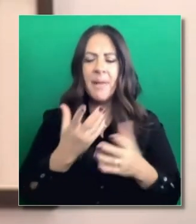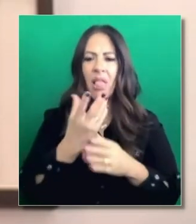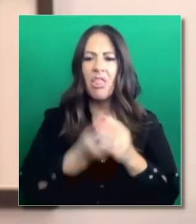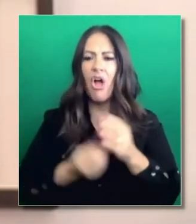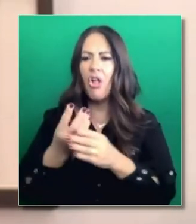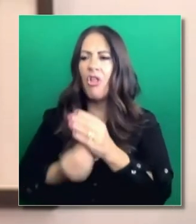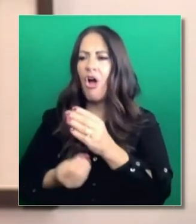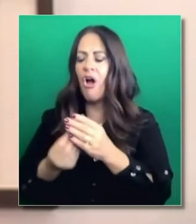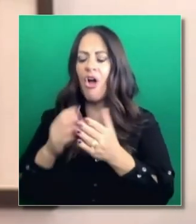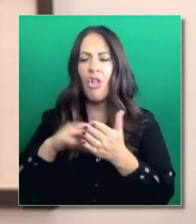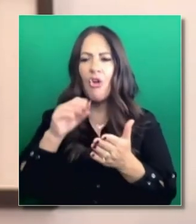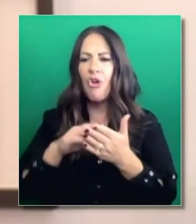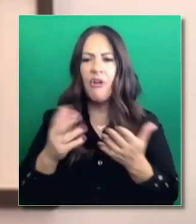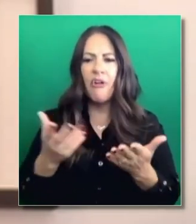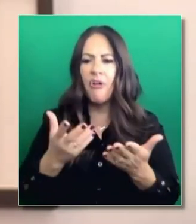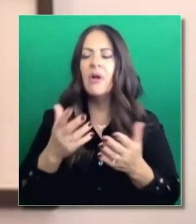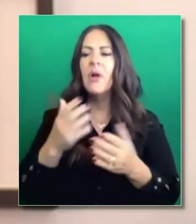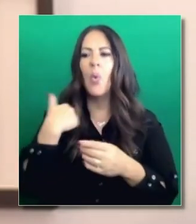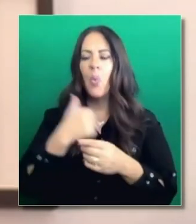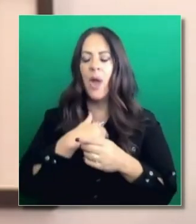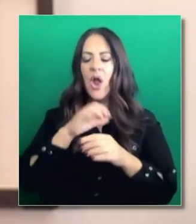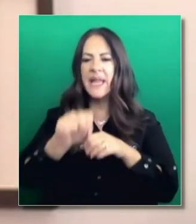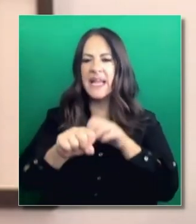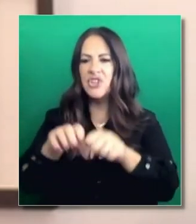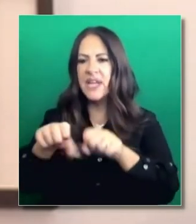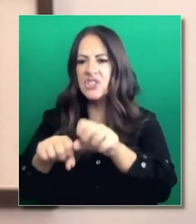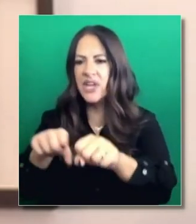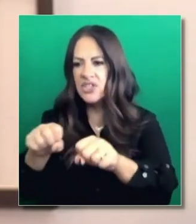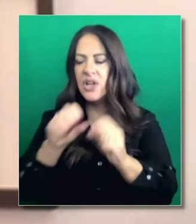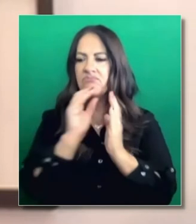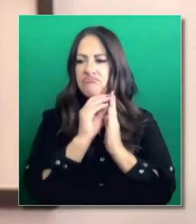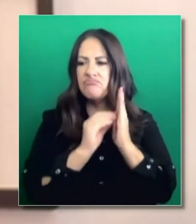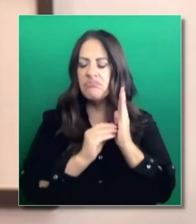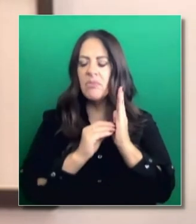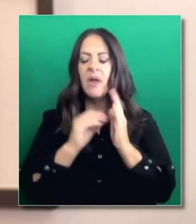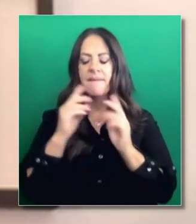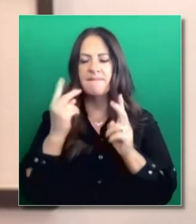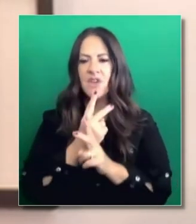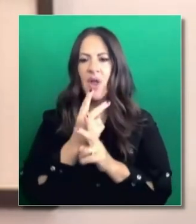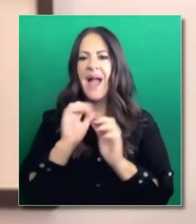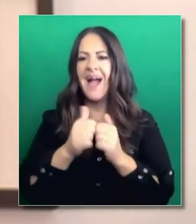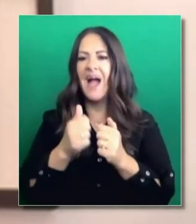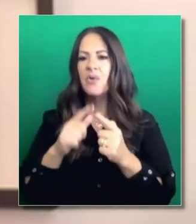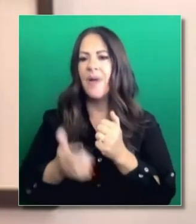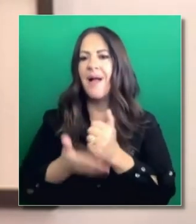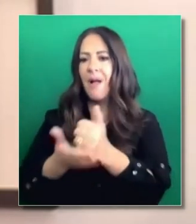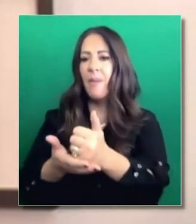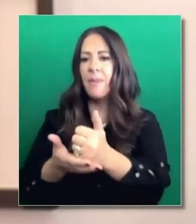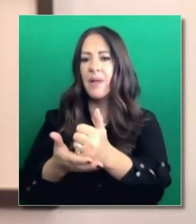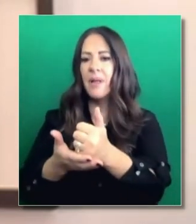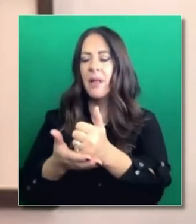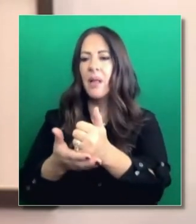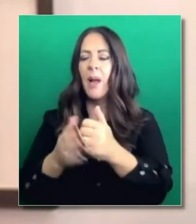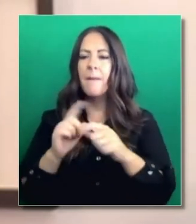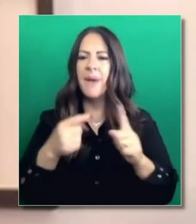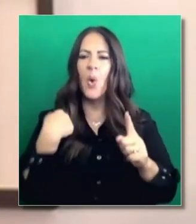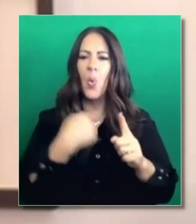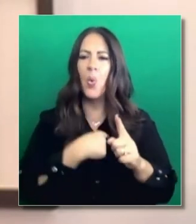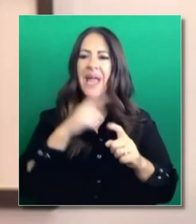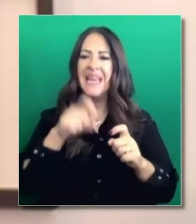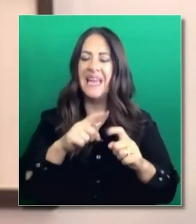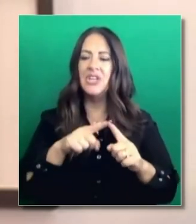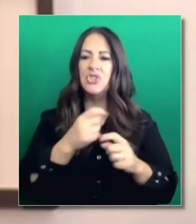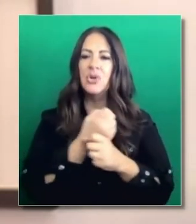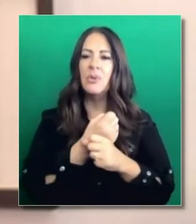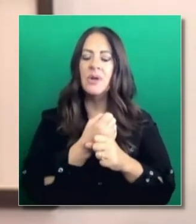las tendencias que ya estamos arrastrando, que tratamos de mejorar, pero que quede claro que actualmente estamos tratando de conservar la vida con más